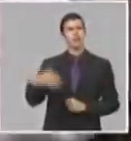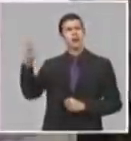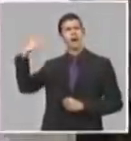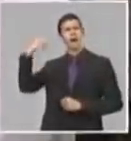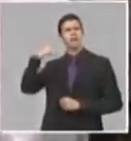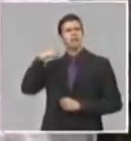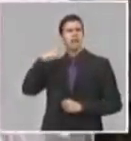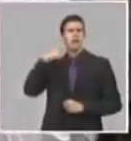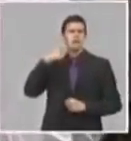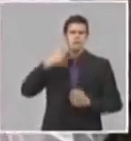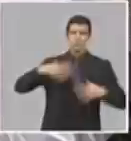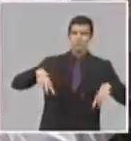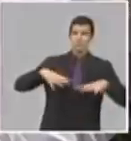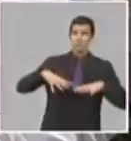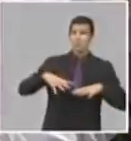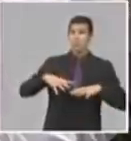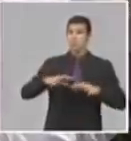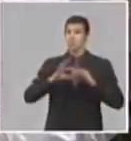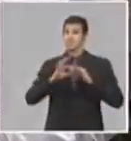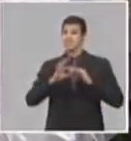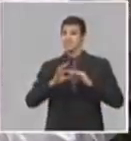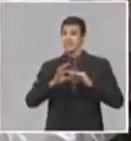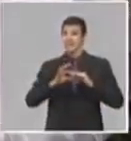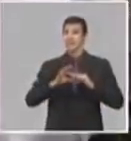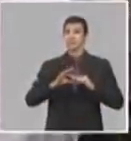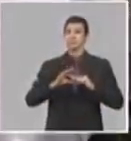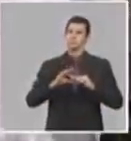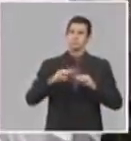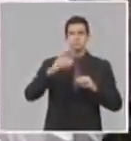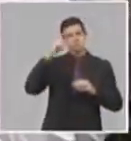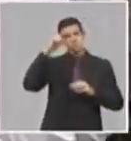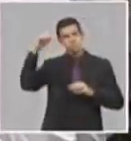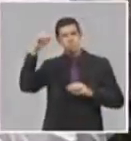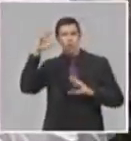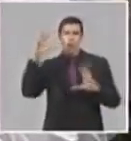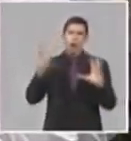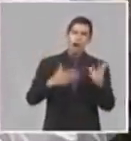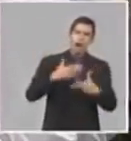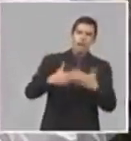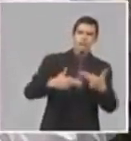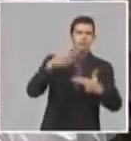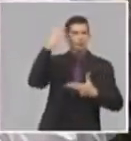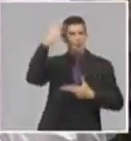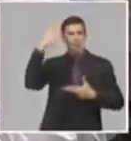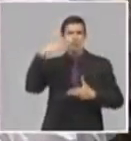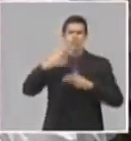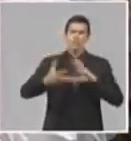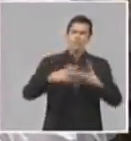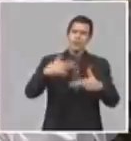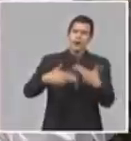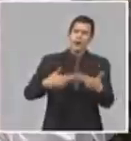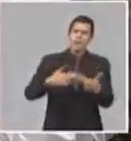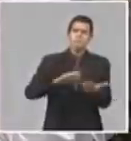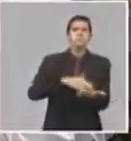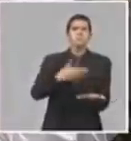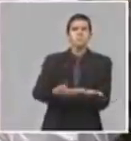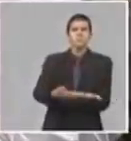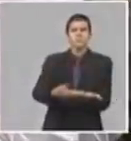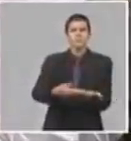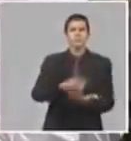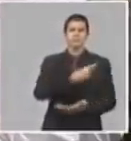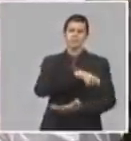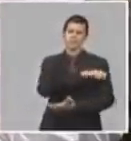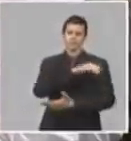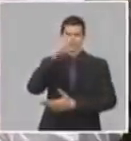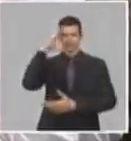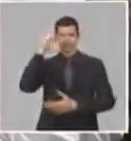condiciones similares o en escenarios que han y también conducido a que se evalúen situaciones de este tipo. Pero no, para nada,